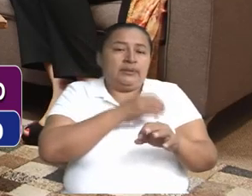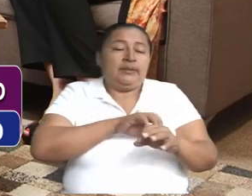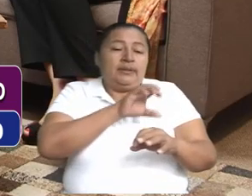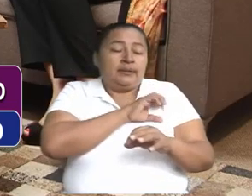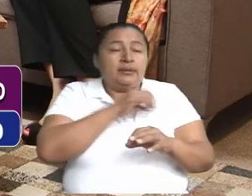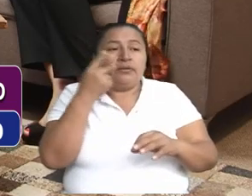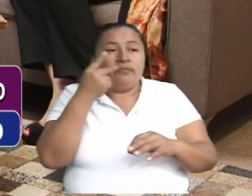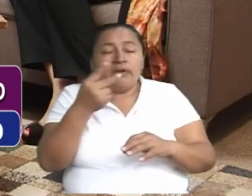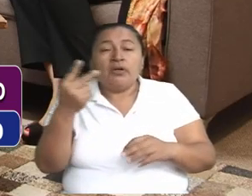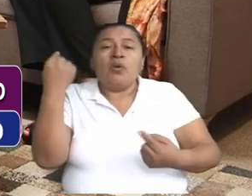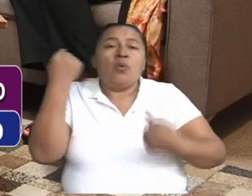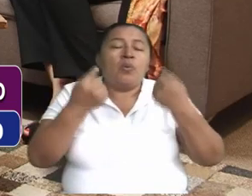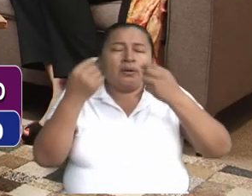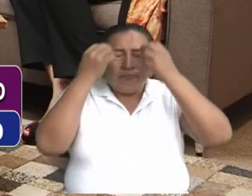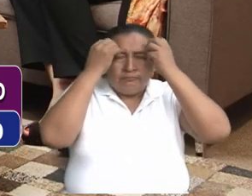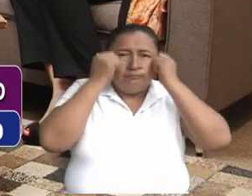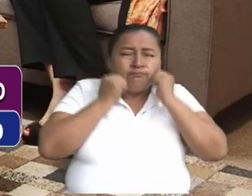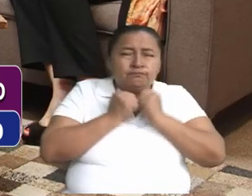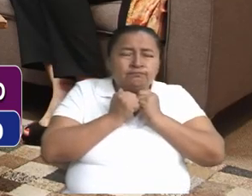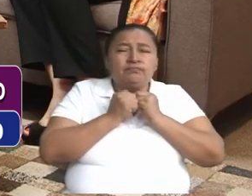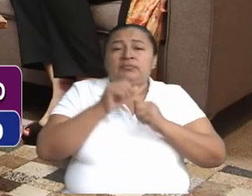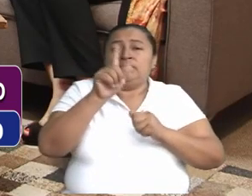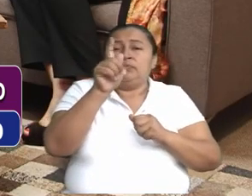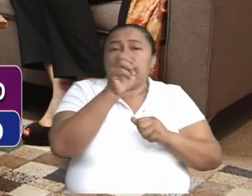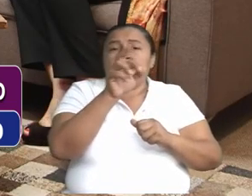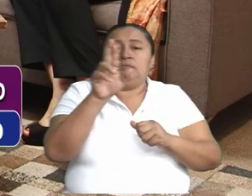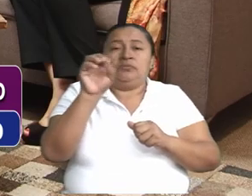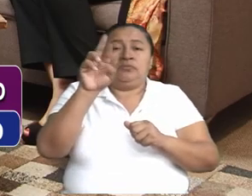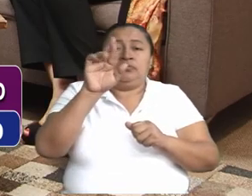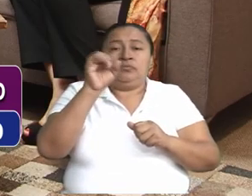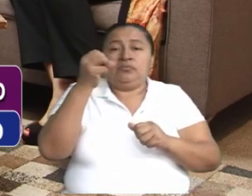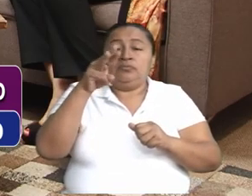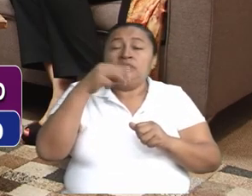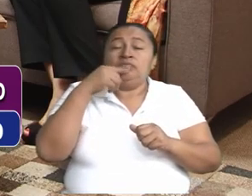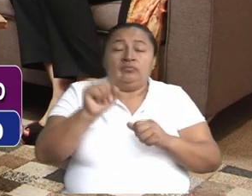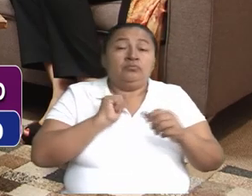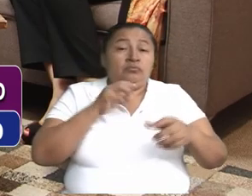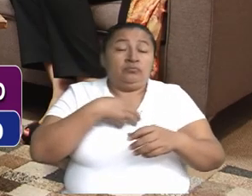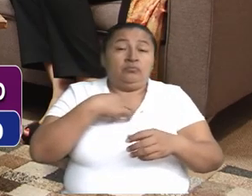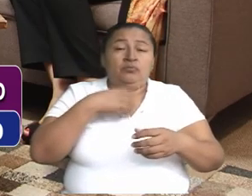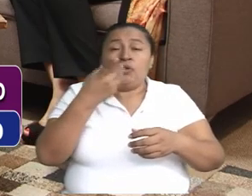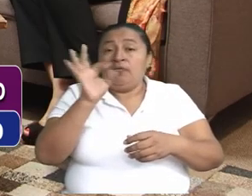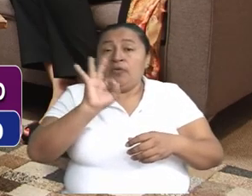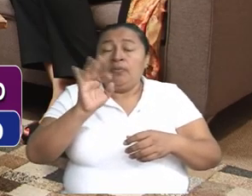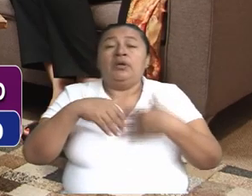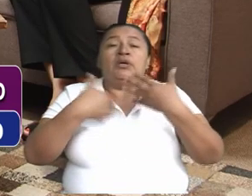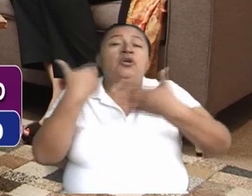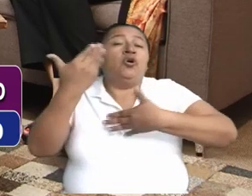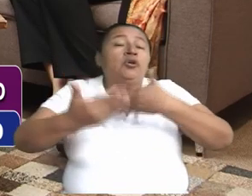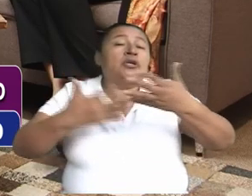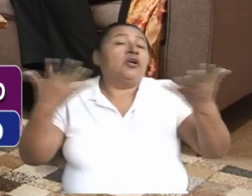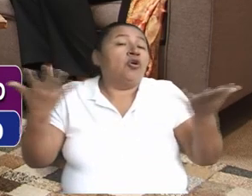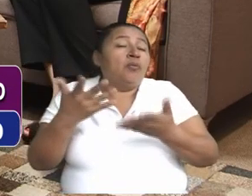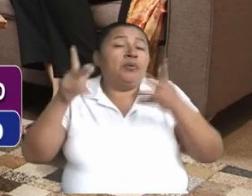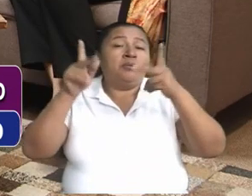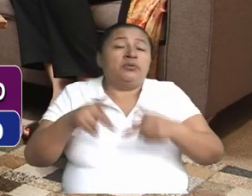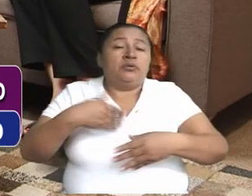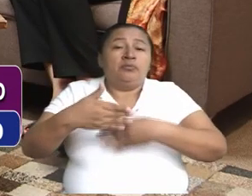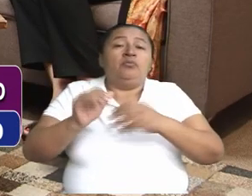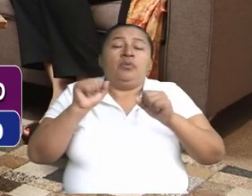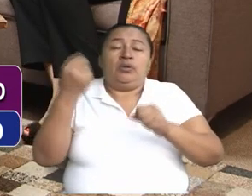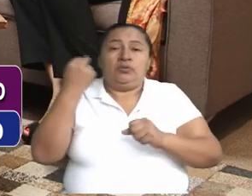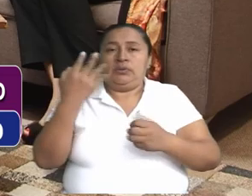el imperialismo como un fenómeno que es contra todos los latinoamericanos y la manera como todos los latinoamericanos nos